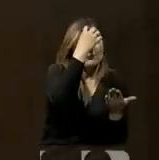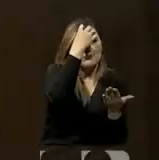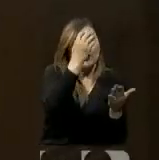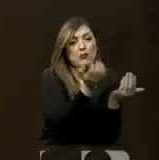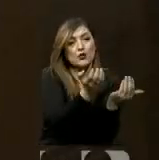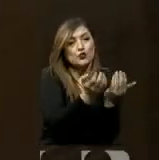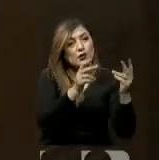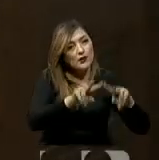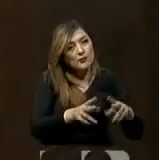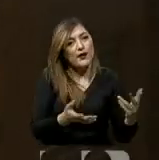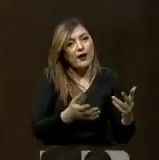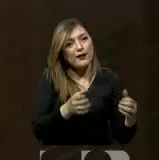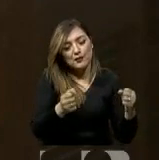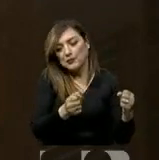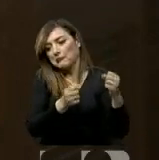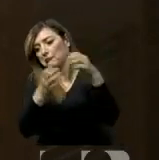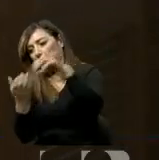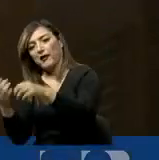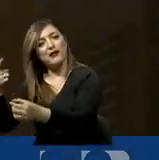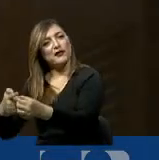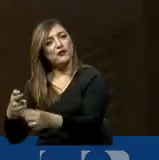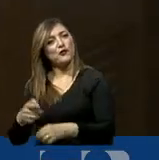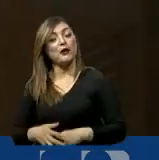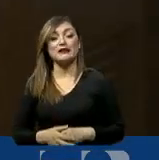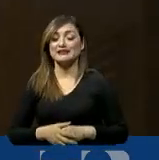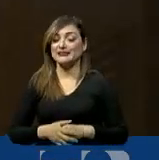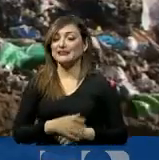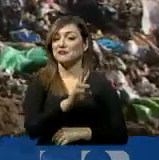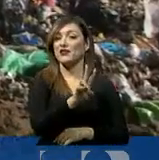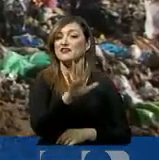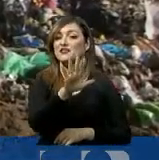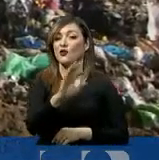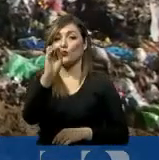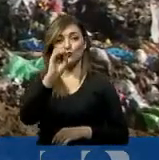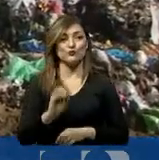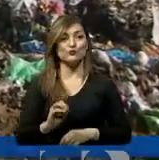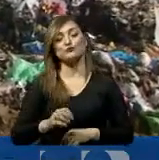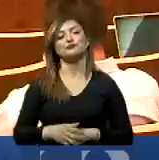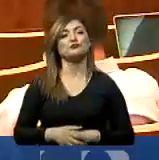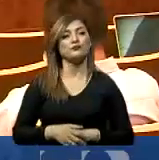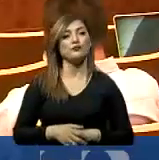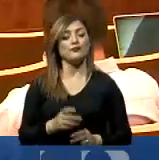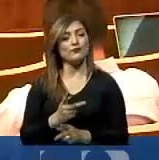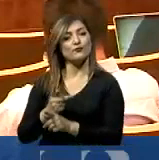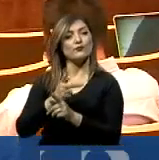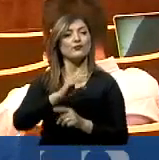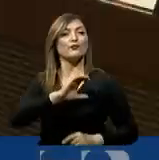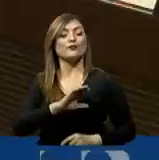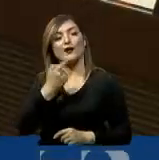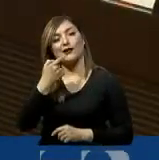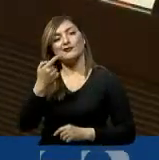5% del total de los residuos que se acoplan en el relleno sanitario ante esta situación a decir de concejales metropolitanos